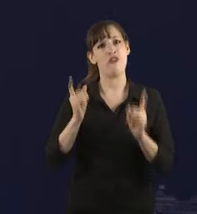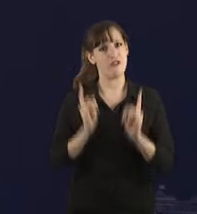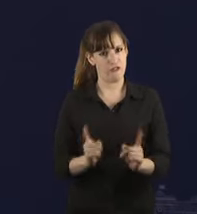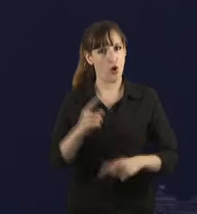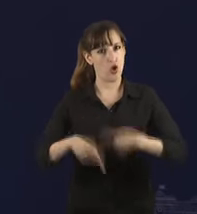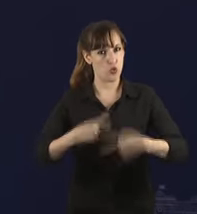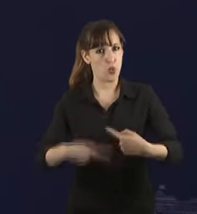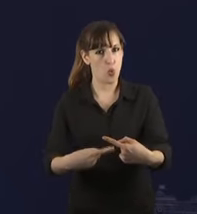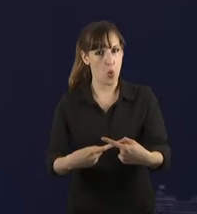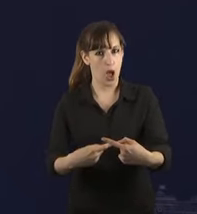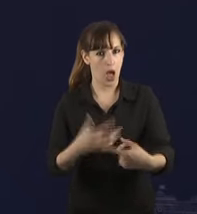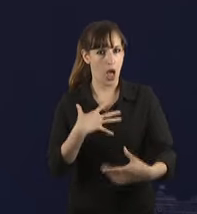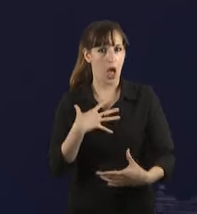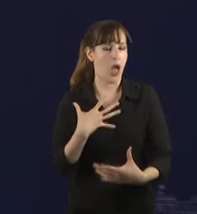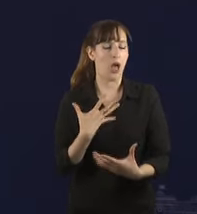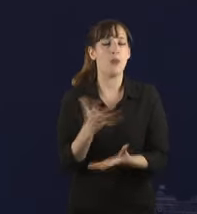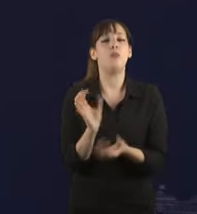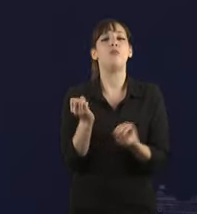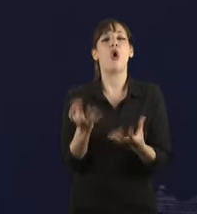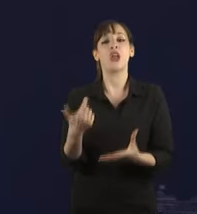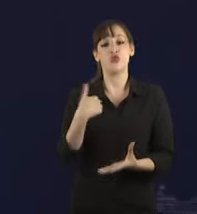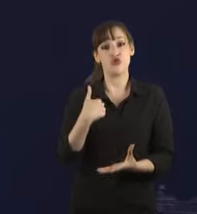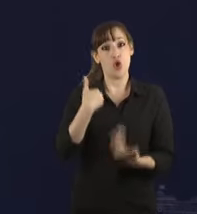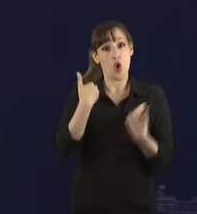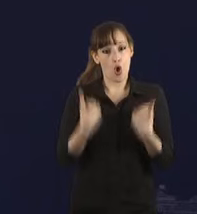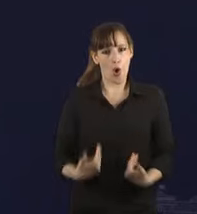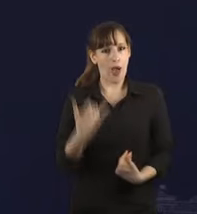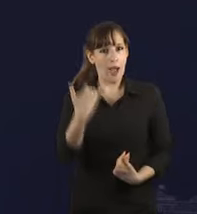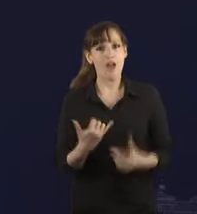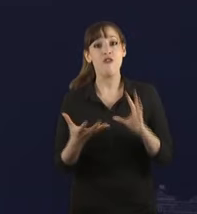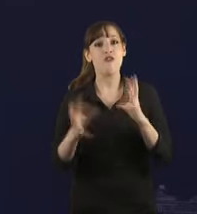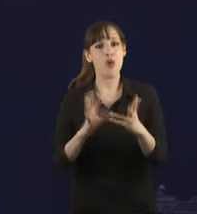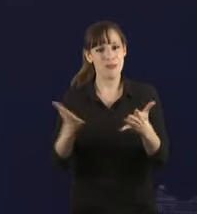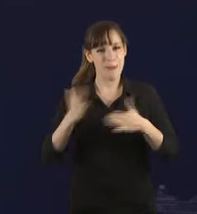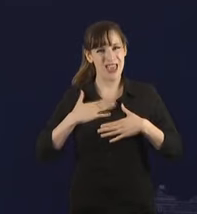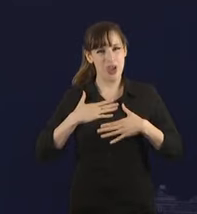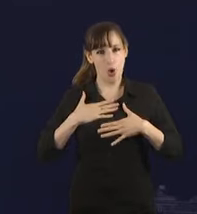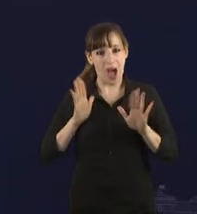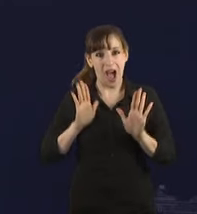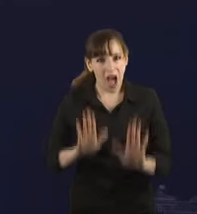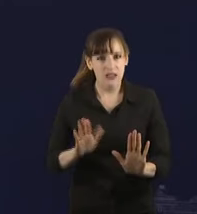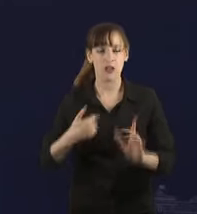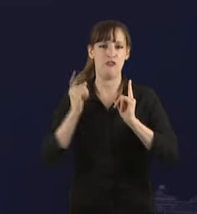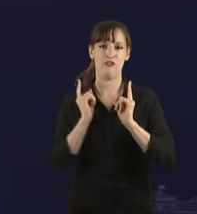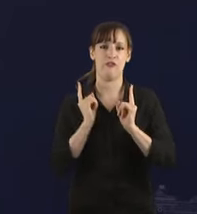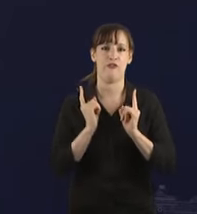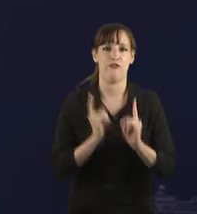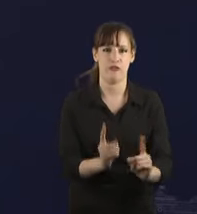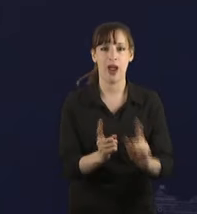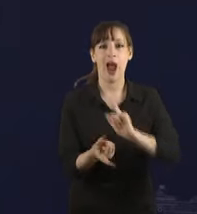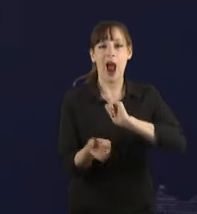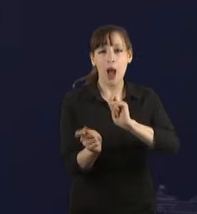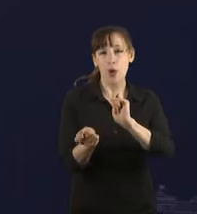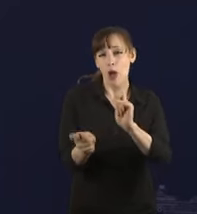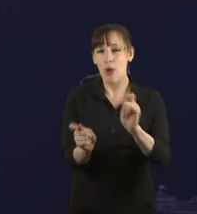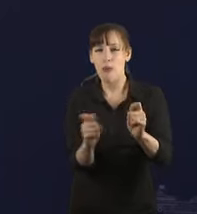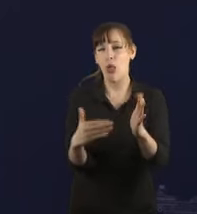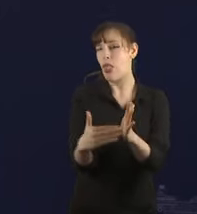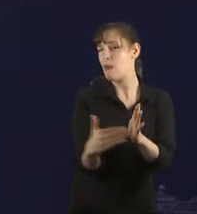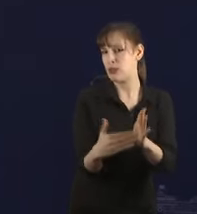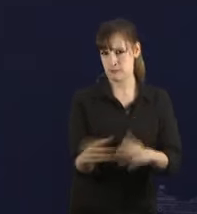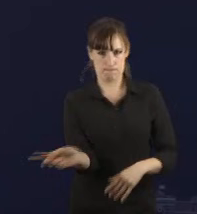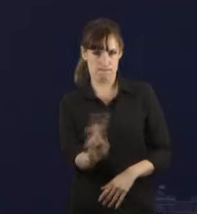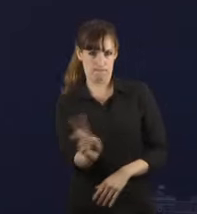siempre hubiese sido un Osito de peluche porque yo a diferencia de muchos no cambio Así que Y eso no todos